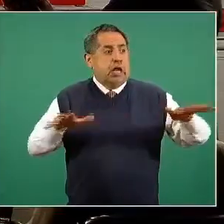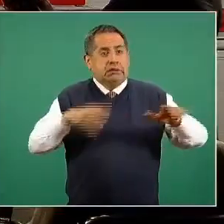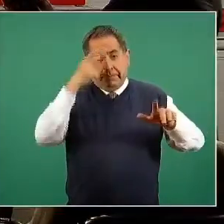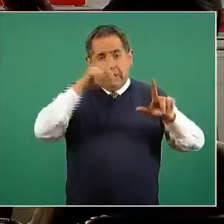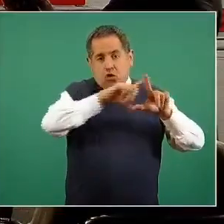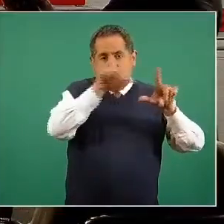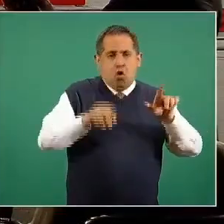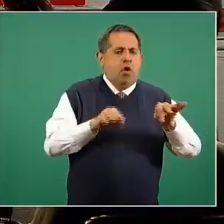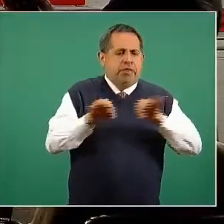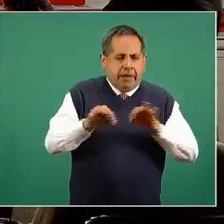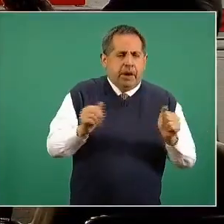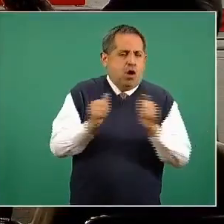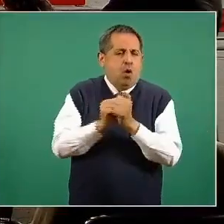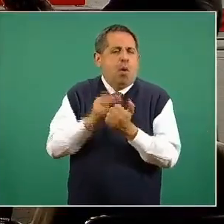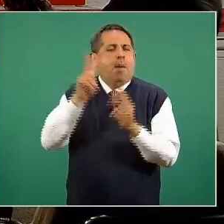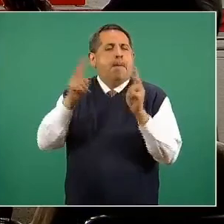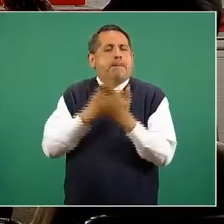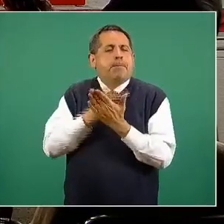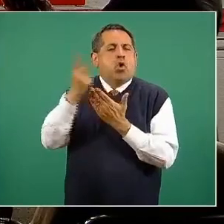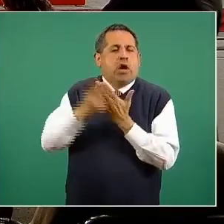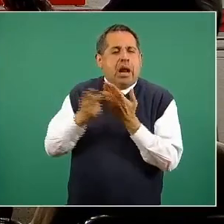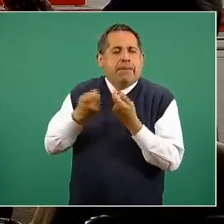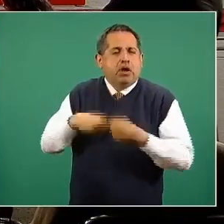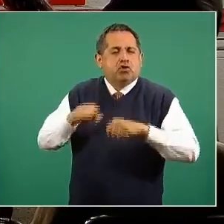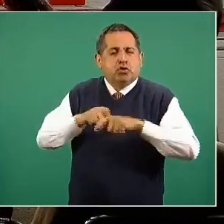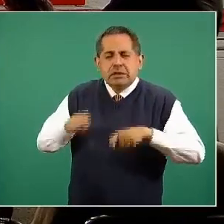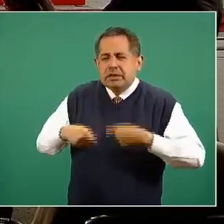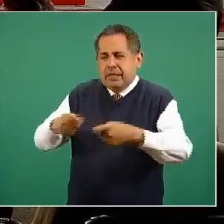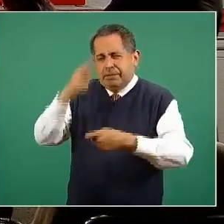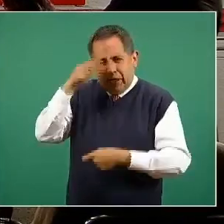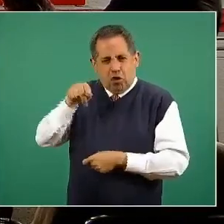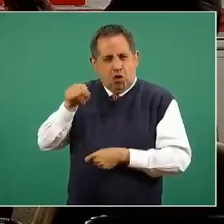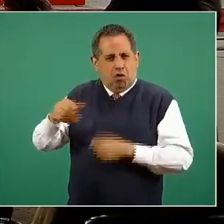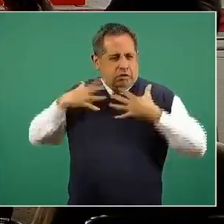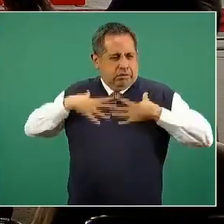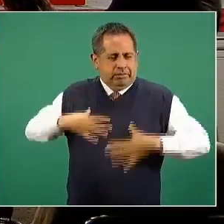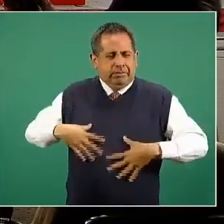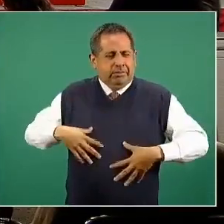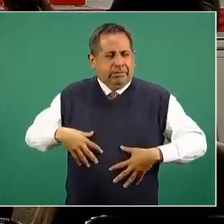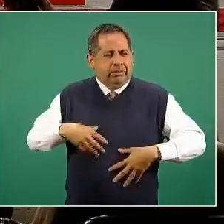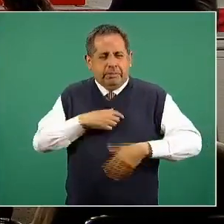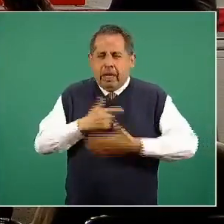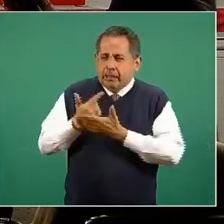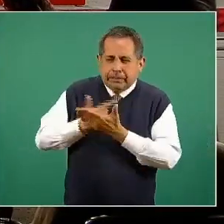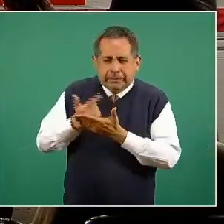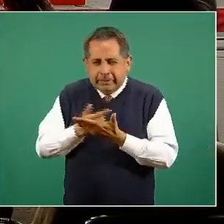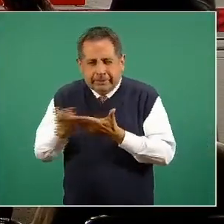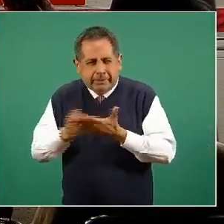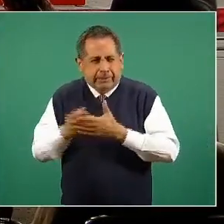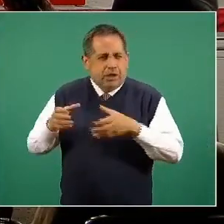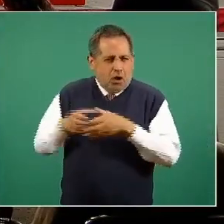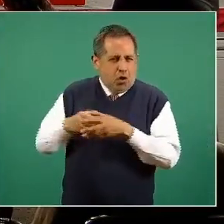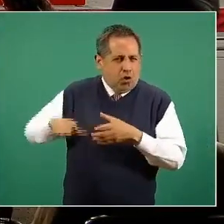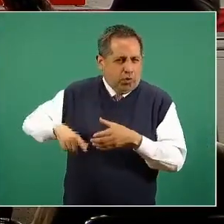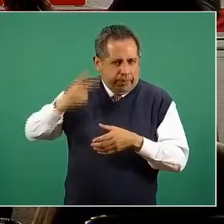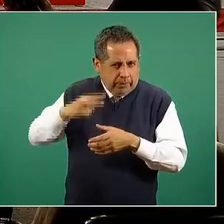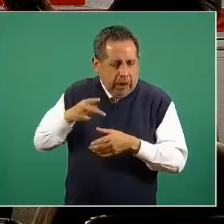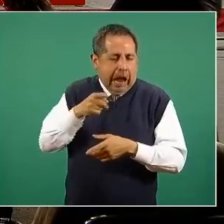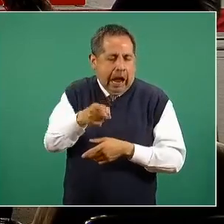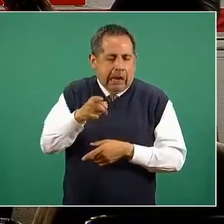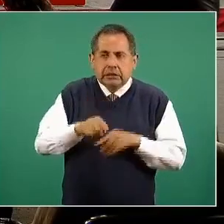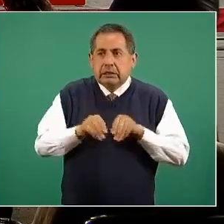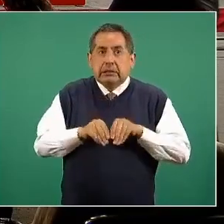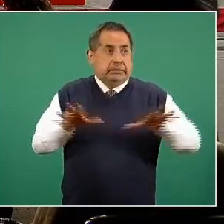que trabajan para los programas sociales del Gobierno de México, están desplegados en el territorio nacional y